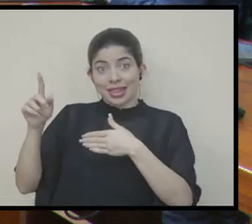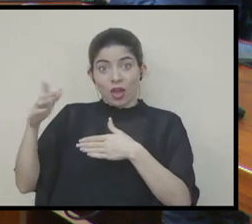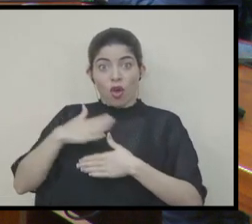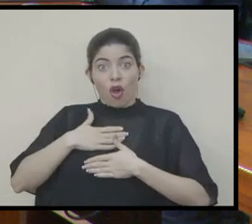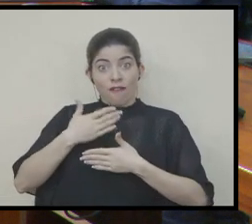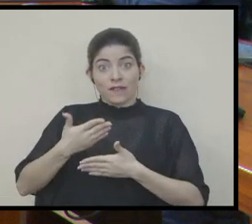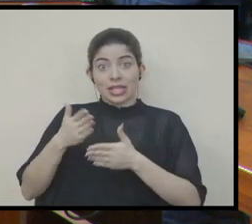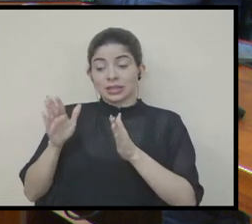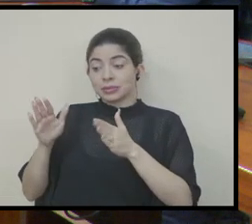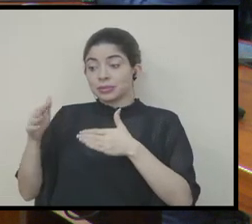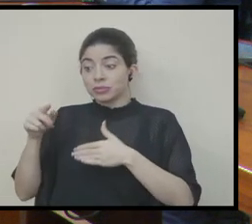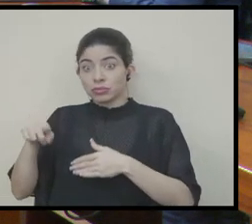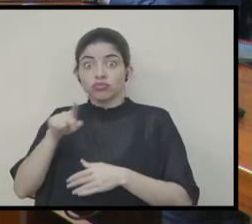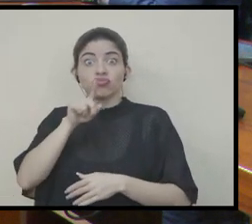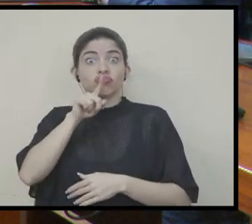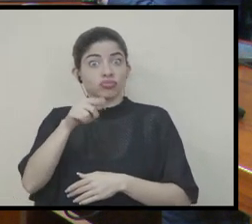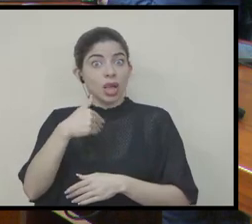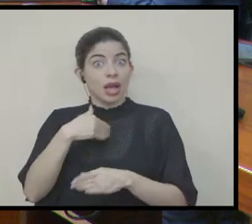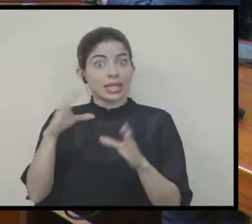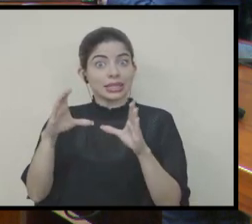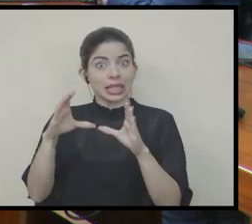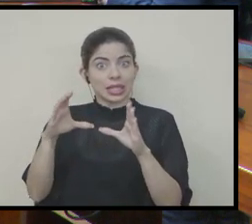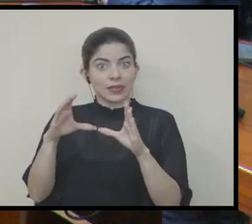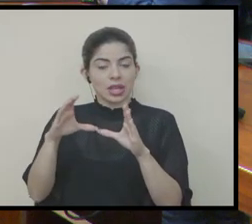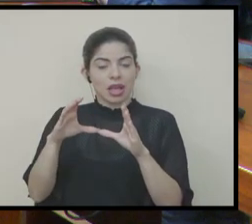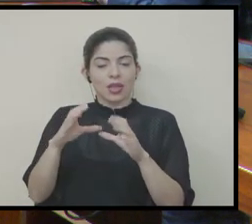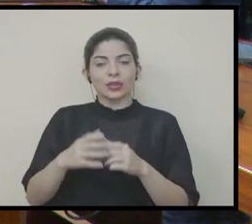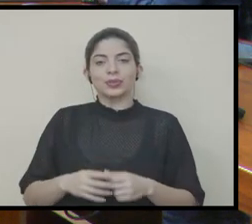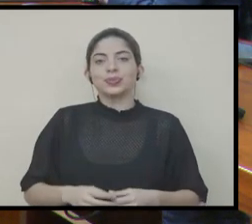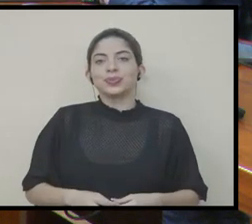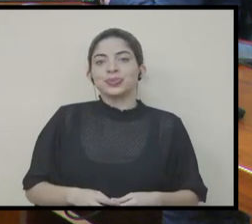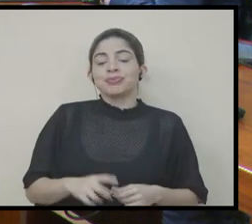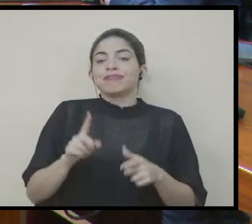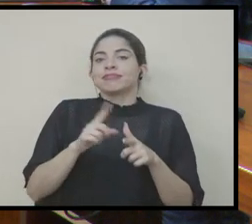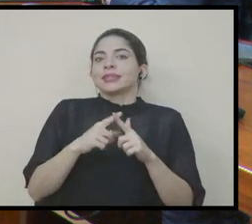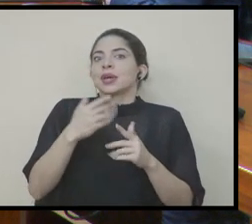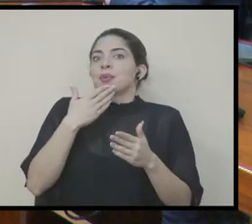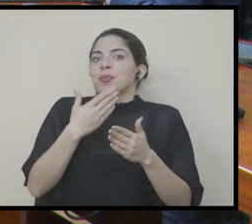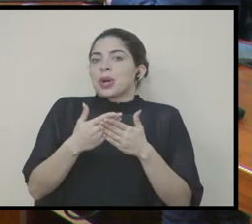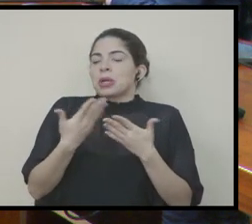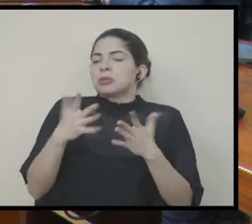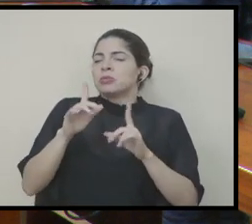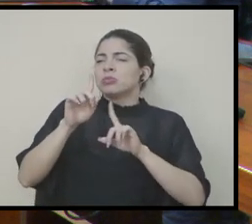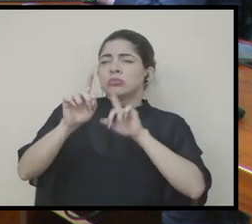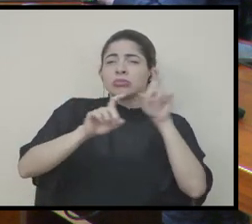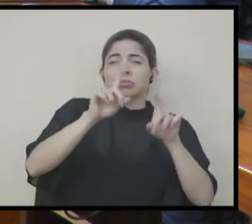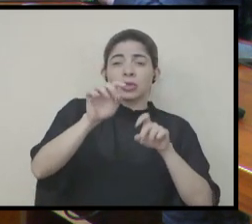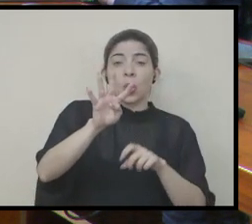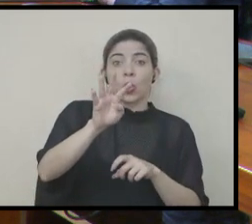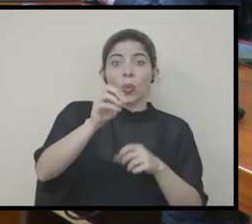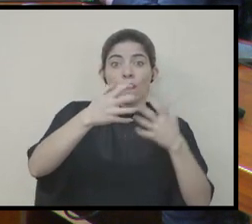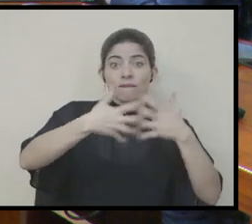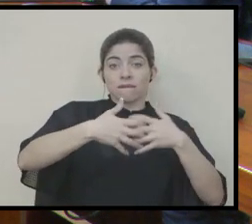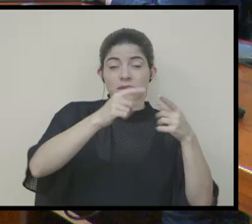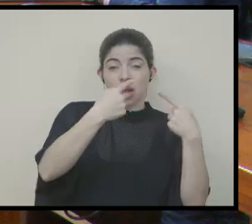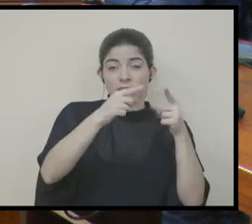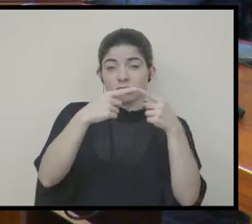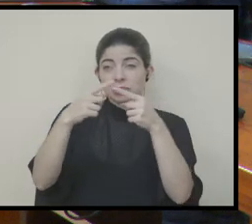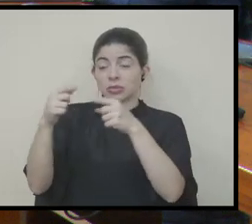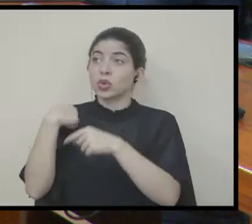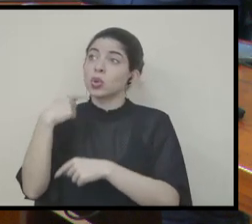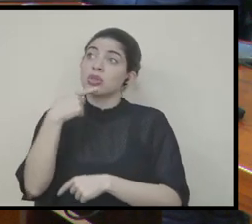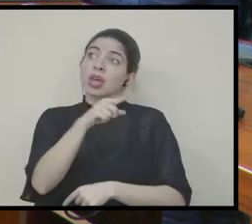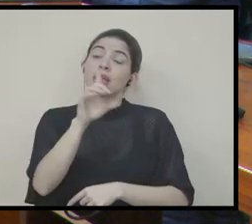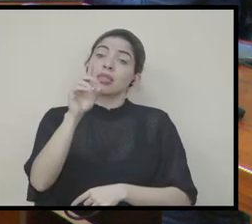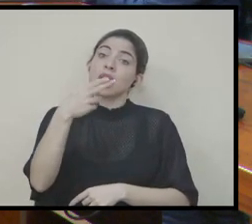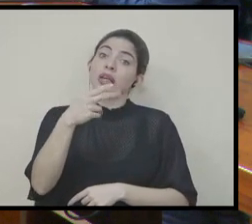ofreciendo, estuviera realmente certificado, ¿verdad? Entonces, bueno, después de haber preguntado 40 fábricas, cuando les decía que